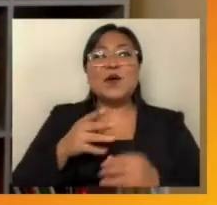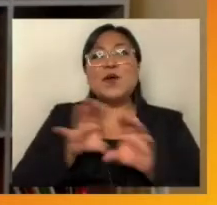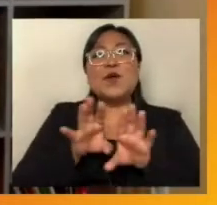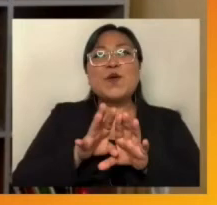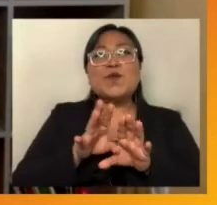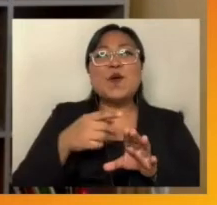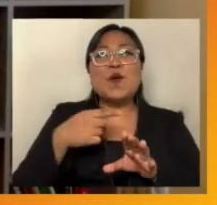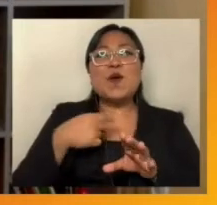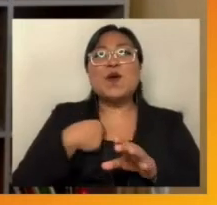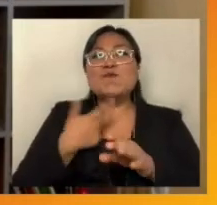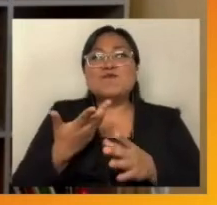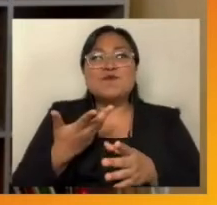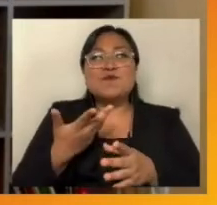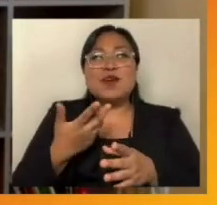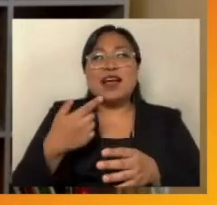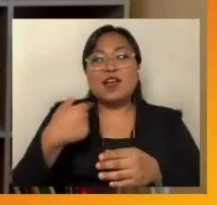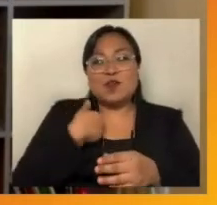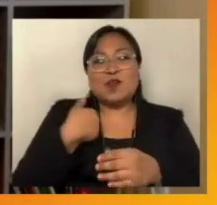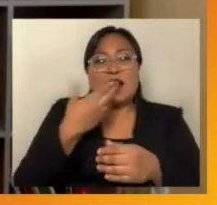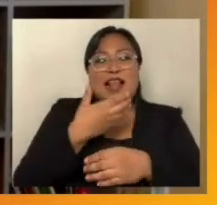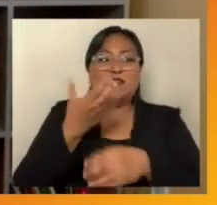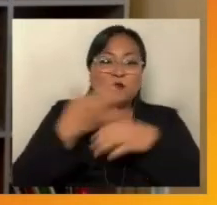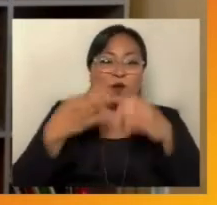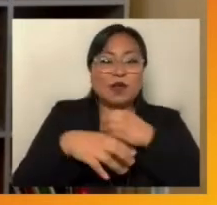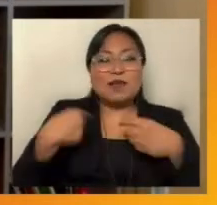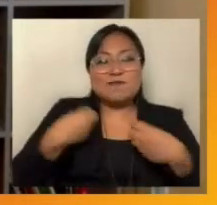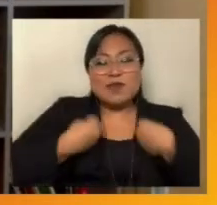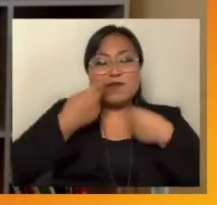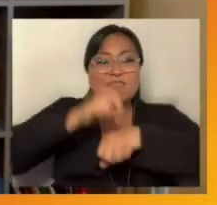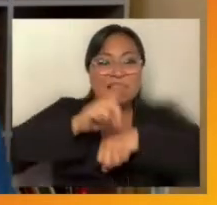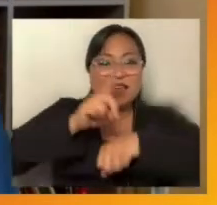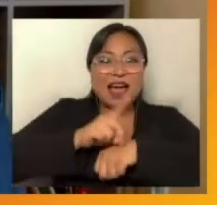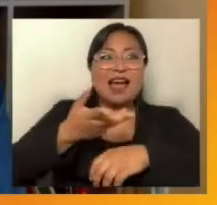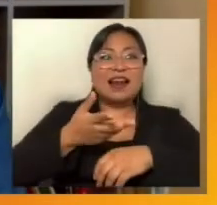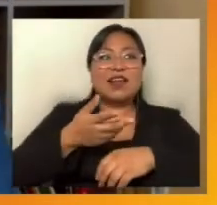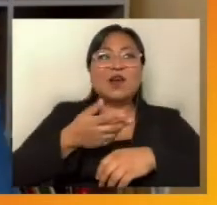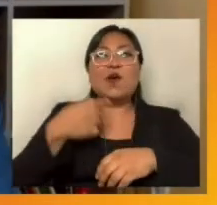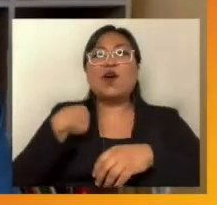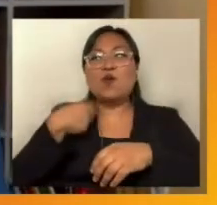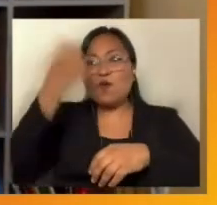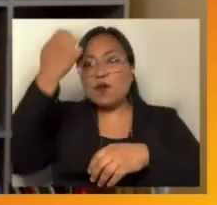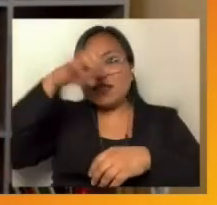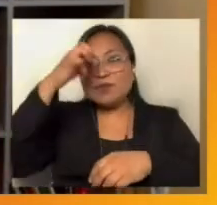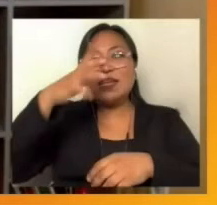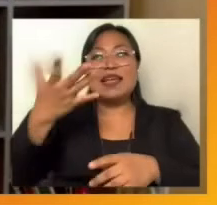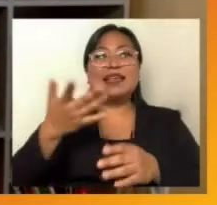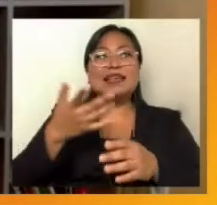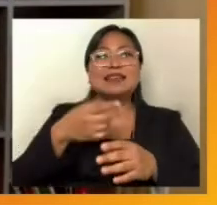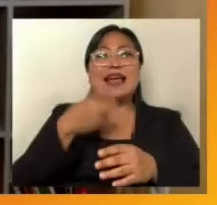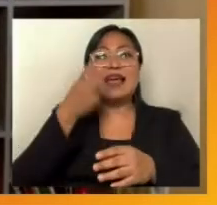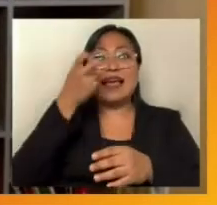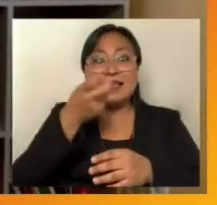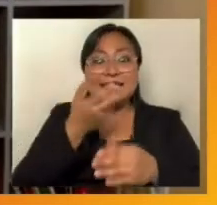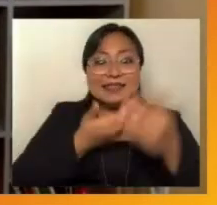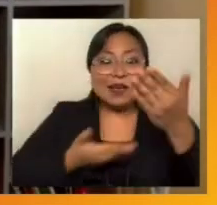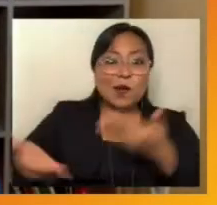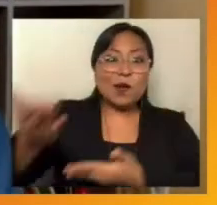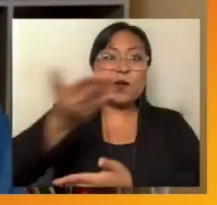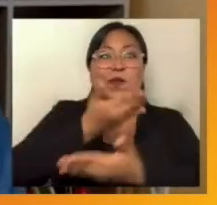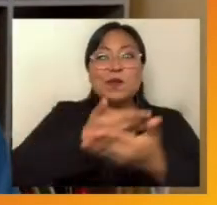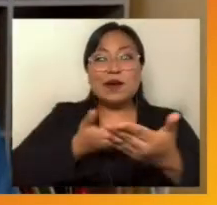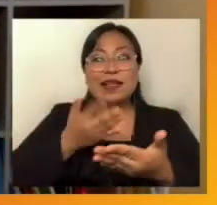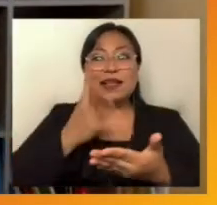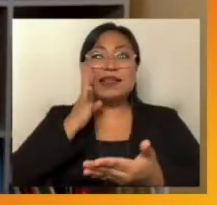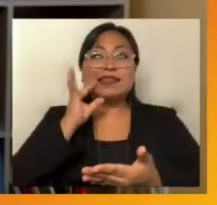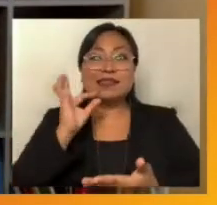lo hagas de una forma, de las cosas que has vivido, de lo que tú vives, no de los libros, de lo que tú estás viviendo. Eso es la C, que lo hagas de una forma sencilla,